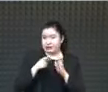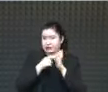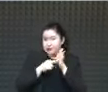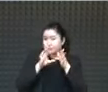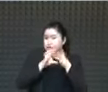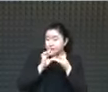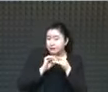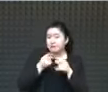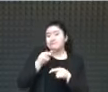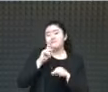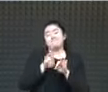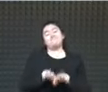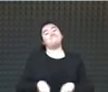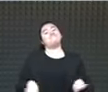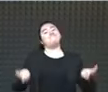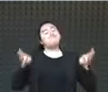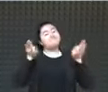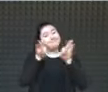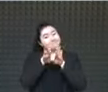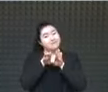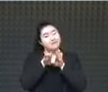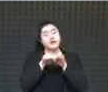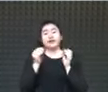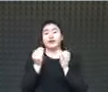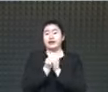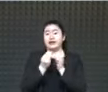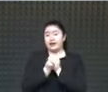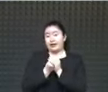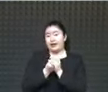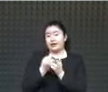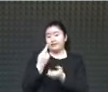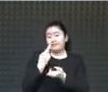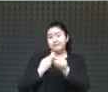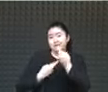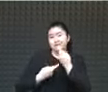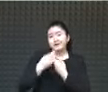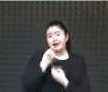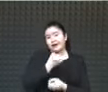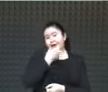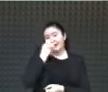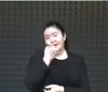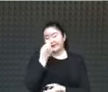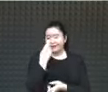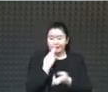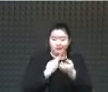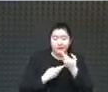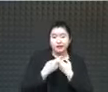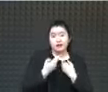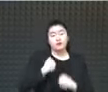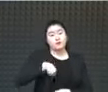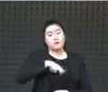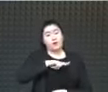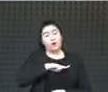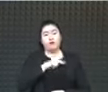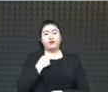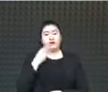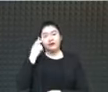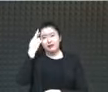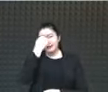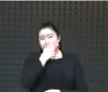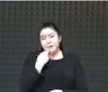muy importante. Y vamos a seguir monitoreando pues el crecimiento de la pandemia en nuestra